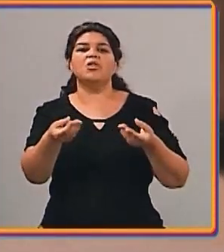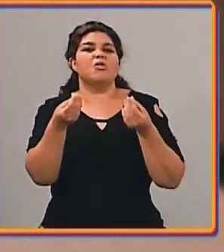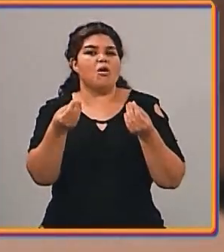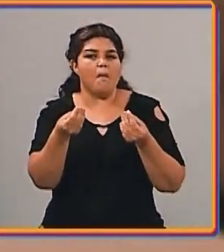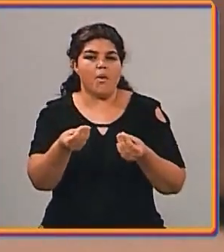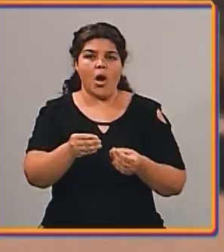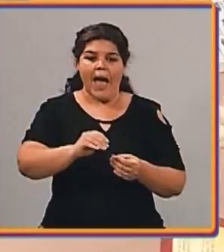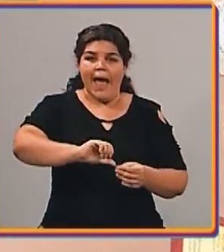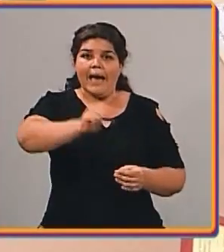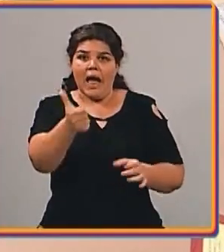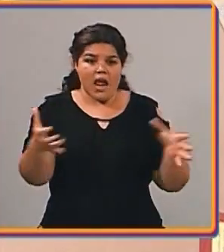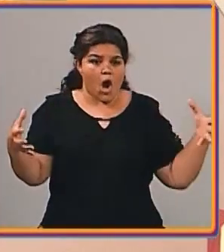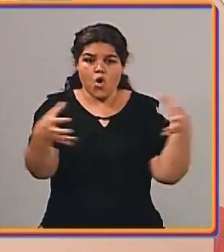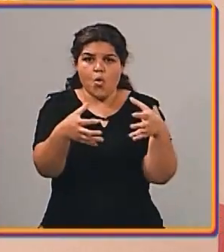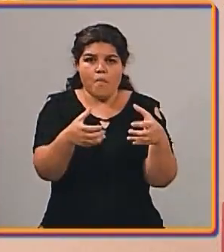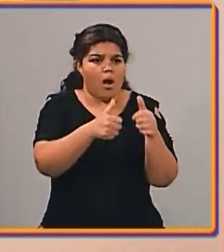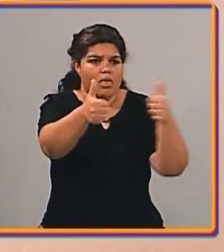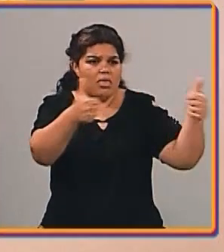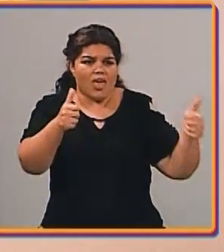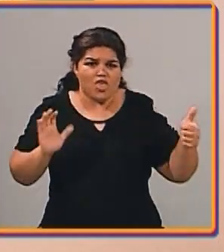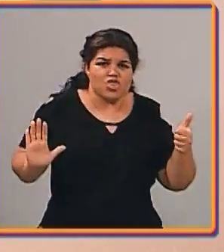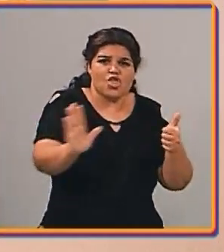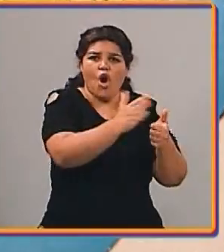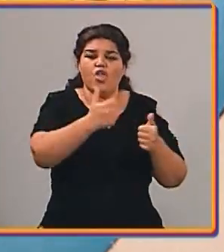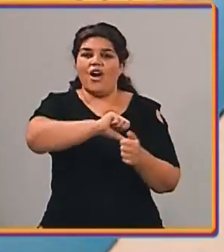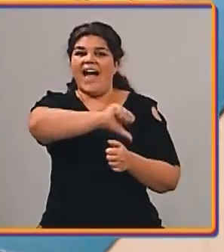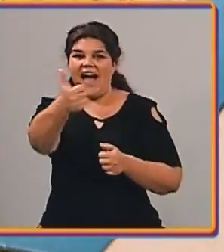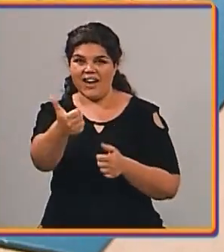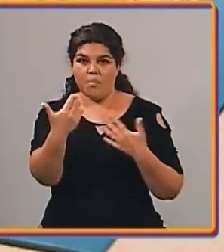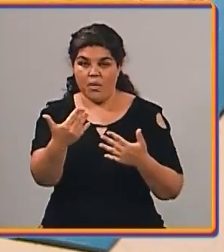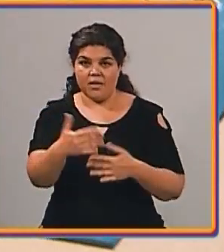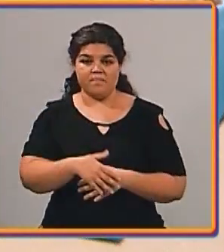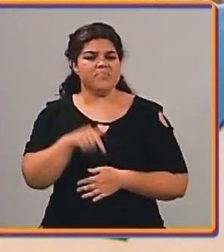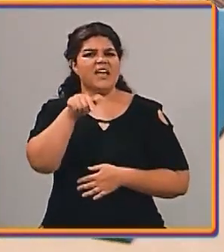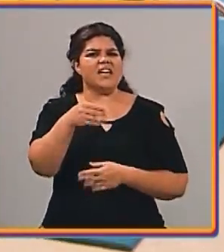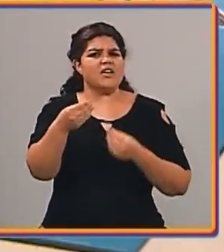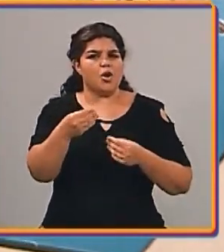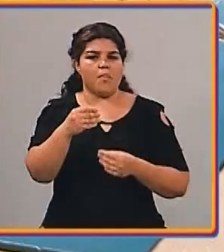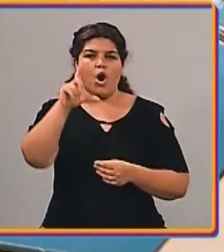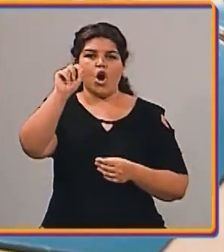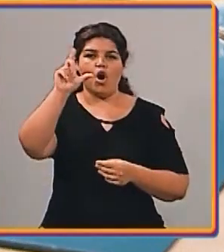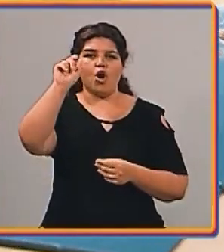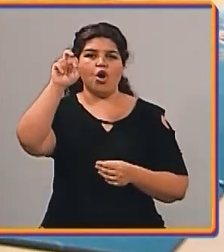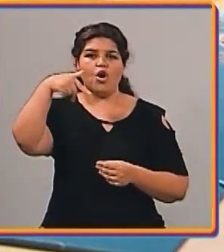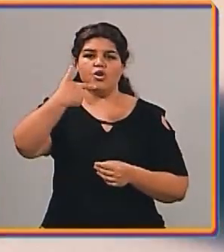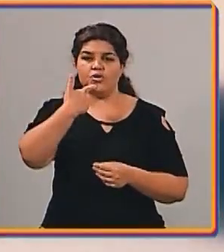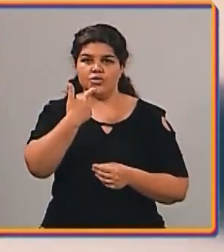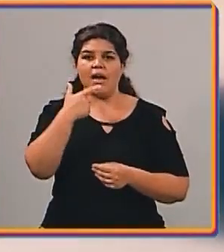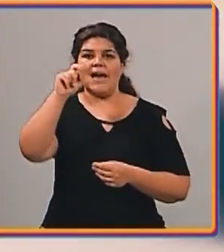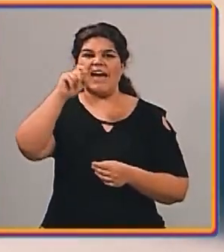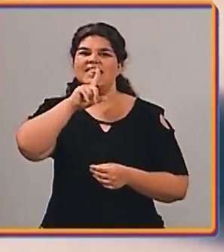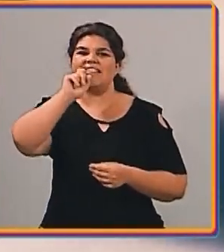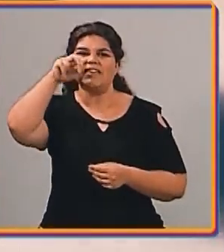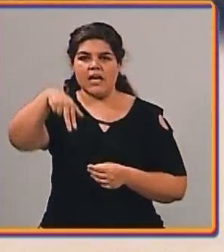gana todo el grupo. Colonos de Catán se trata de un juego de gestión de recursos en el que deberemos construir caminos y pueblos